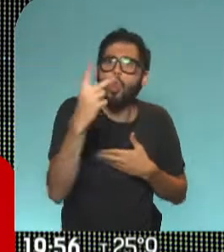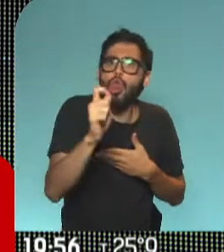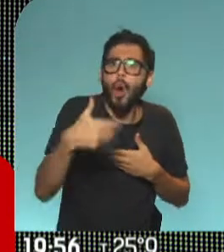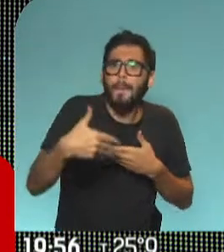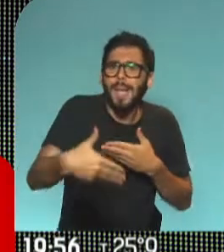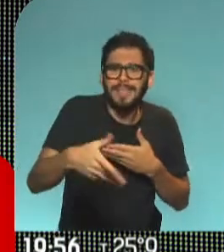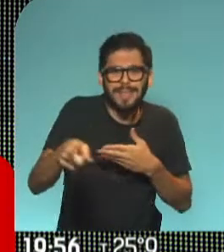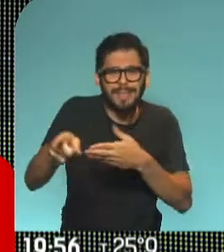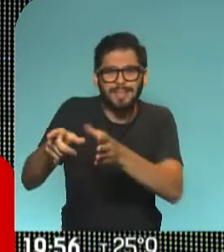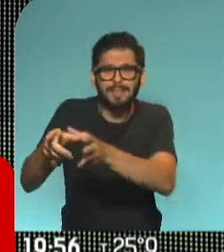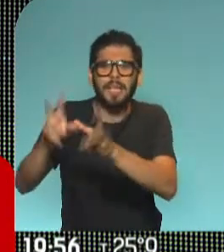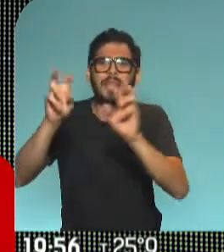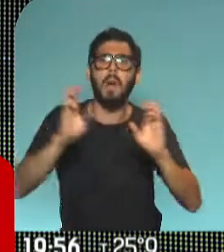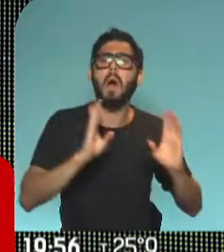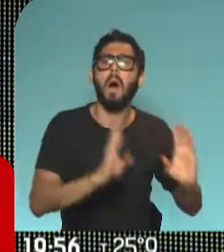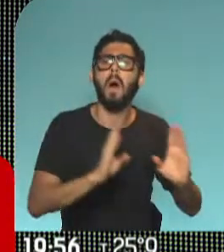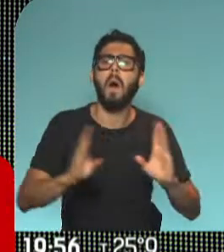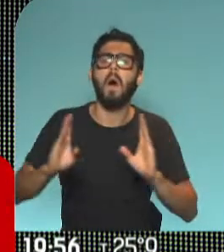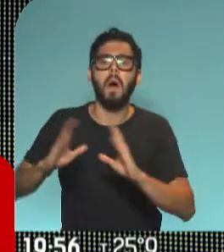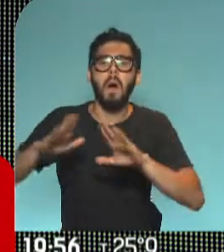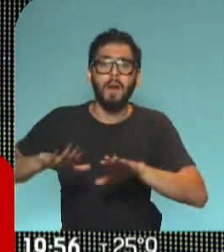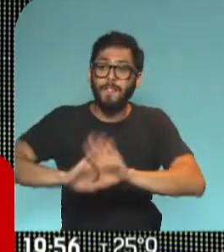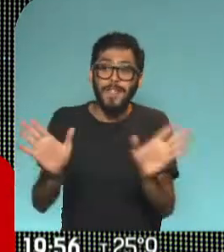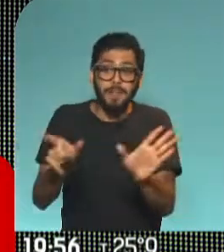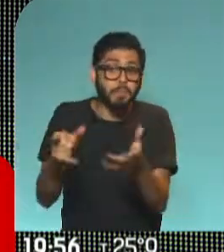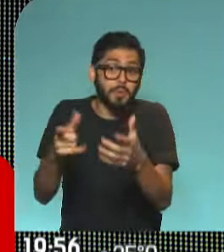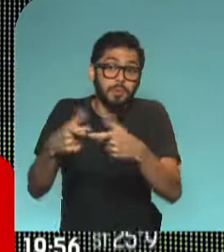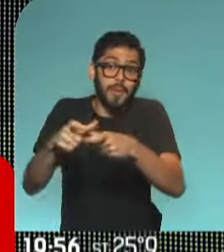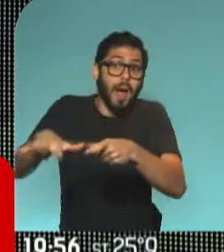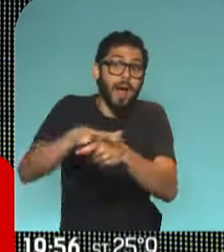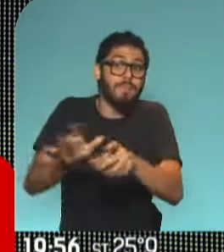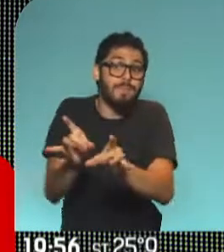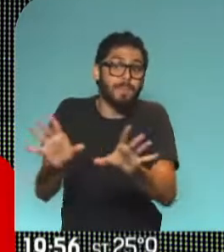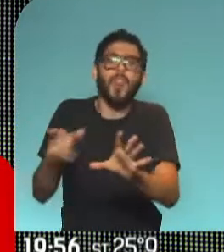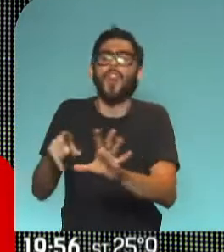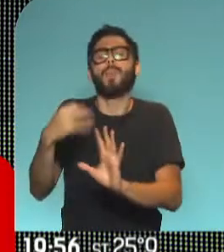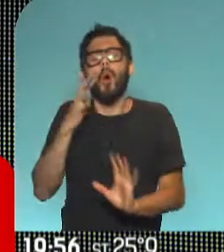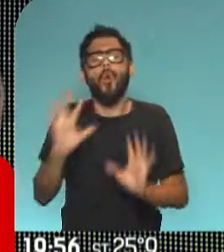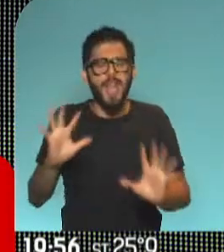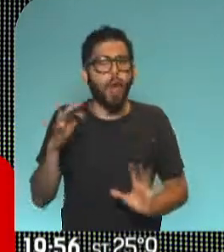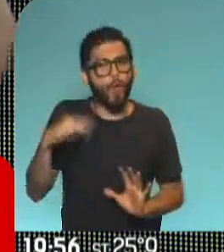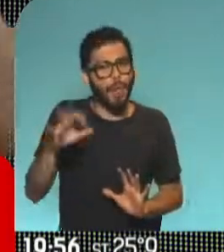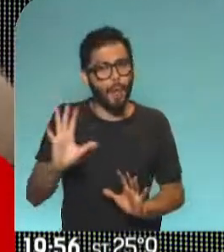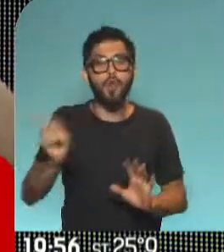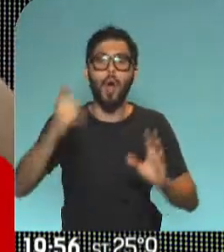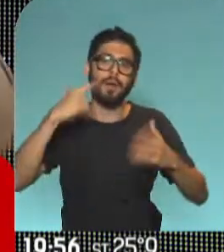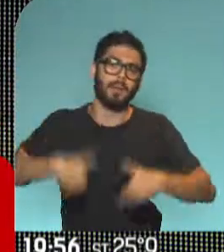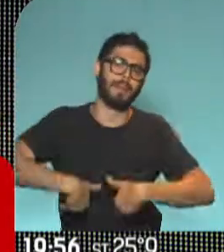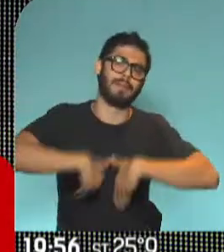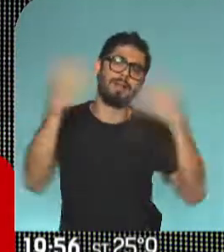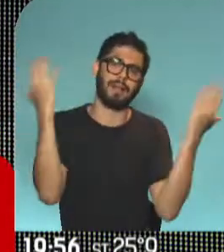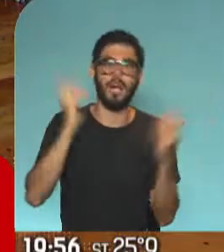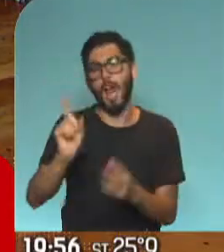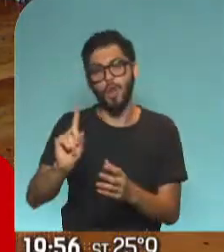se olvidaron de las fases. Pues no van a tener más contagios. Van a tener que seguir teniendo cuidados, ¿no? No es que ya viva la pepa todo,